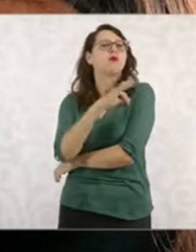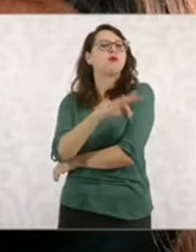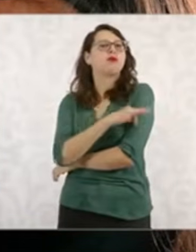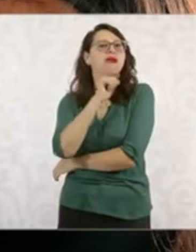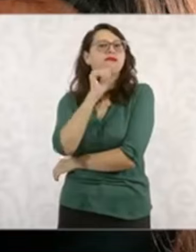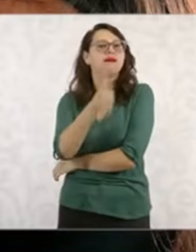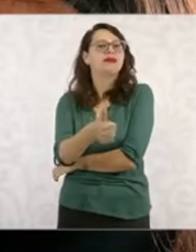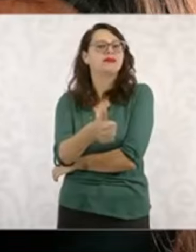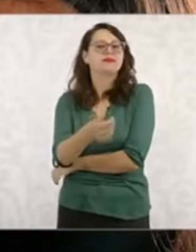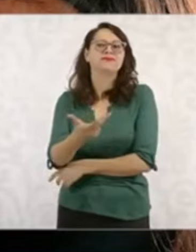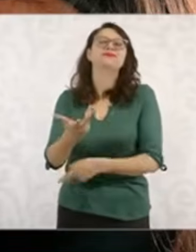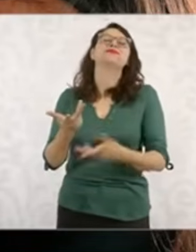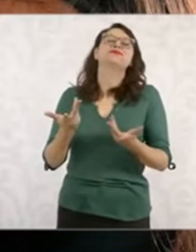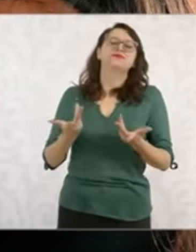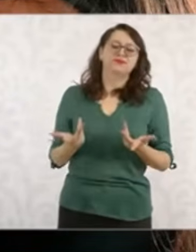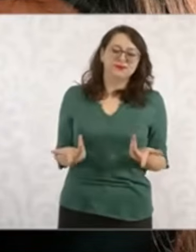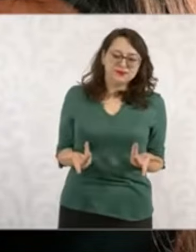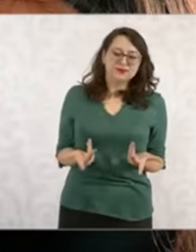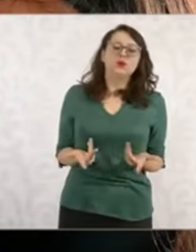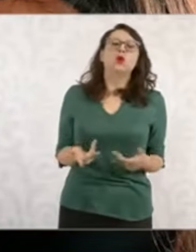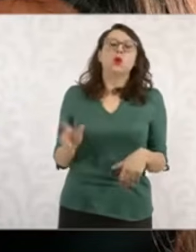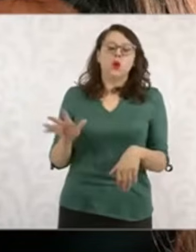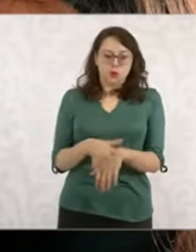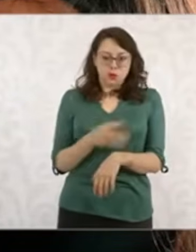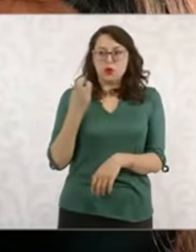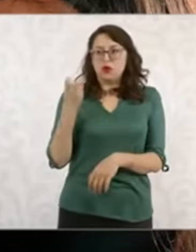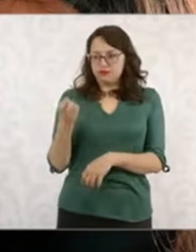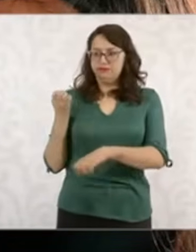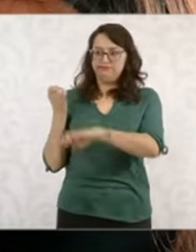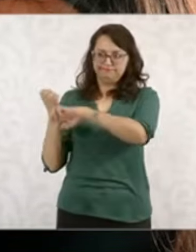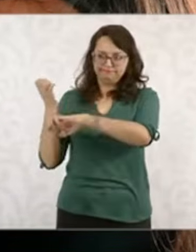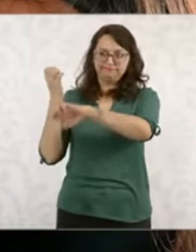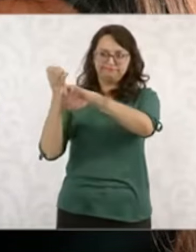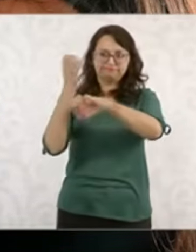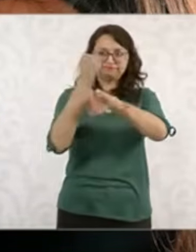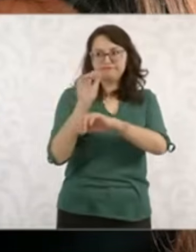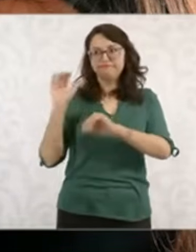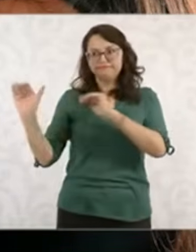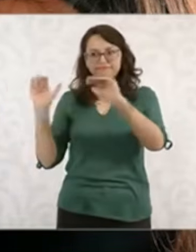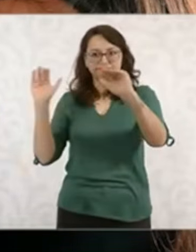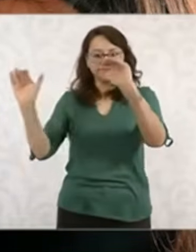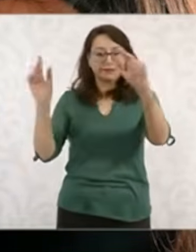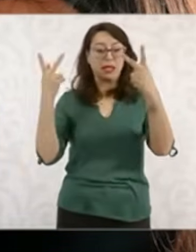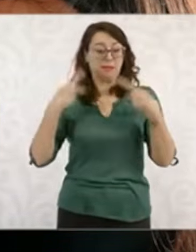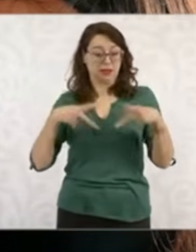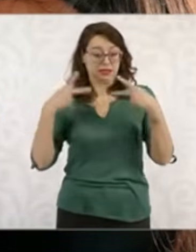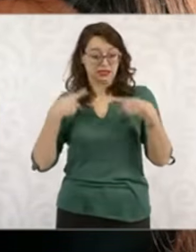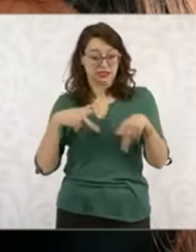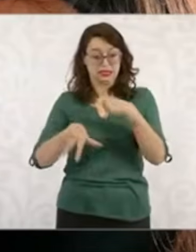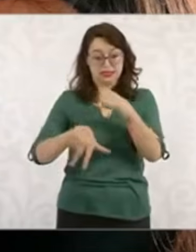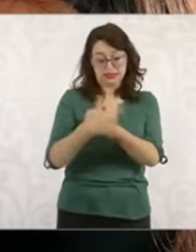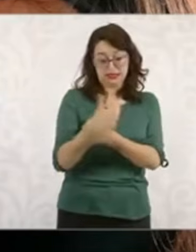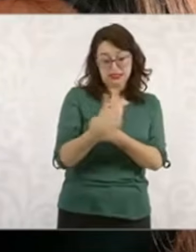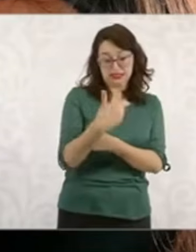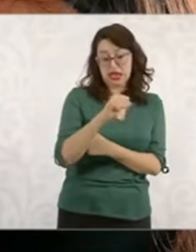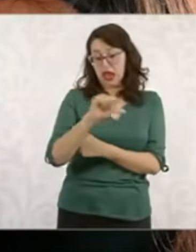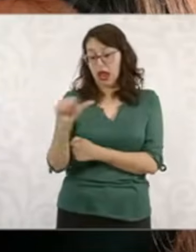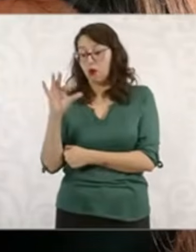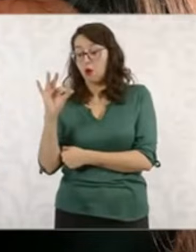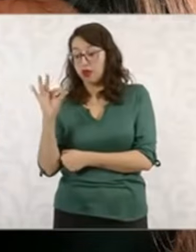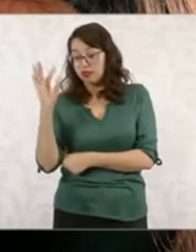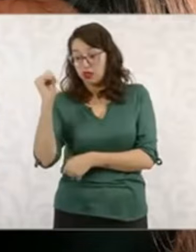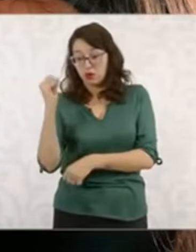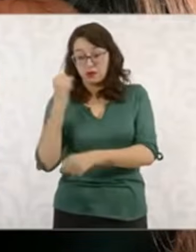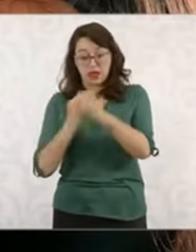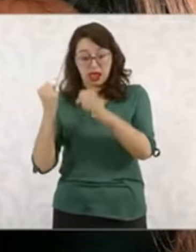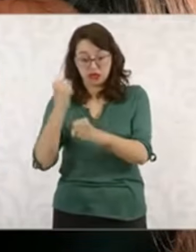Por eso, en las entidades con mayor incidencia, estamos vacunando a personas de 13 a 49 años que no